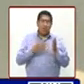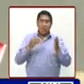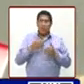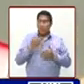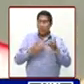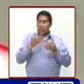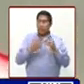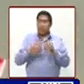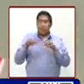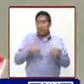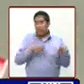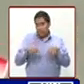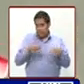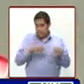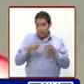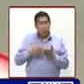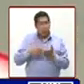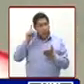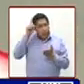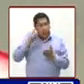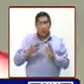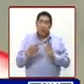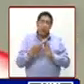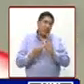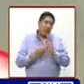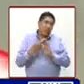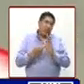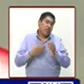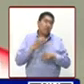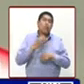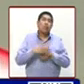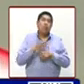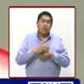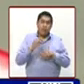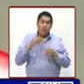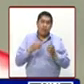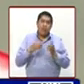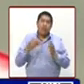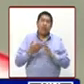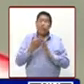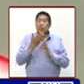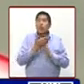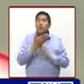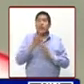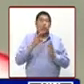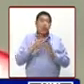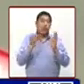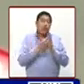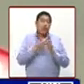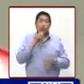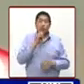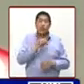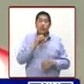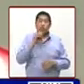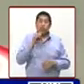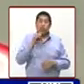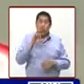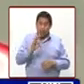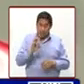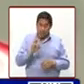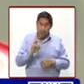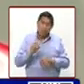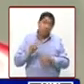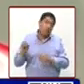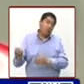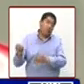del mecanismo que se ha activado para aprobar el reglamento y la convocatoria a través de la resolución 07 que ha sido paralizada a través de